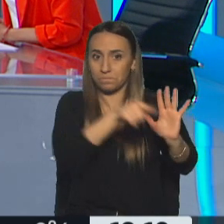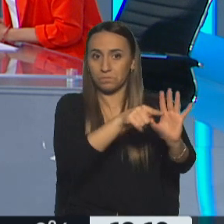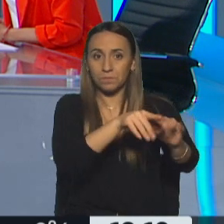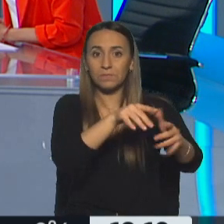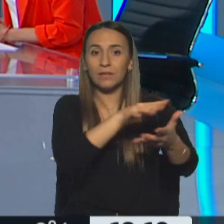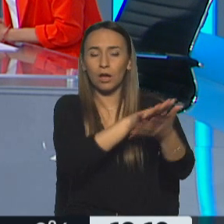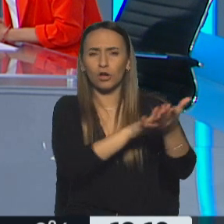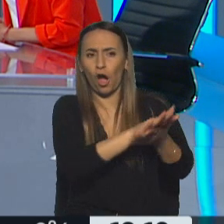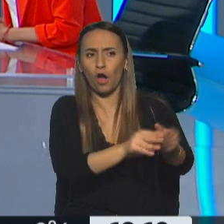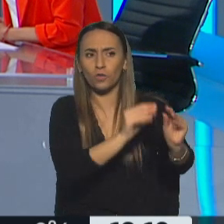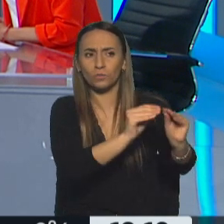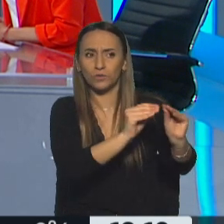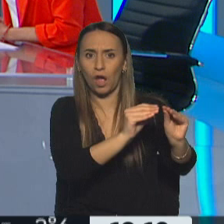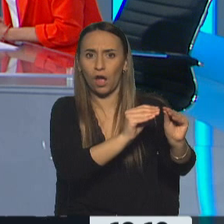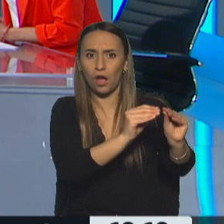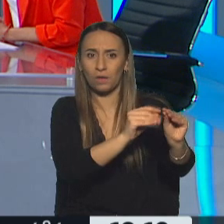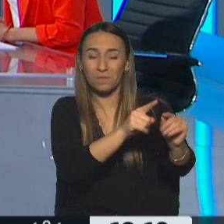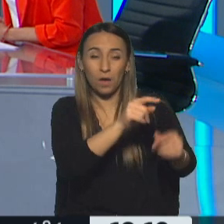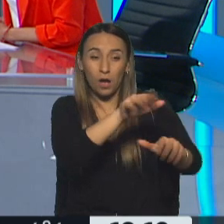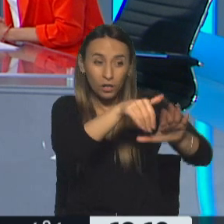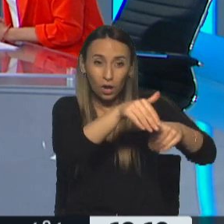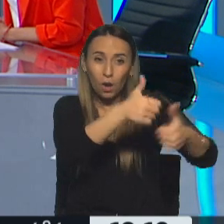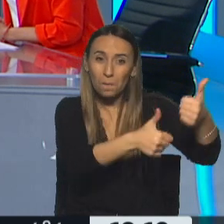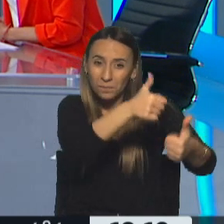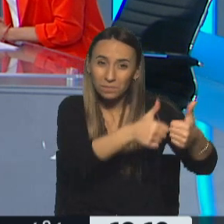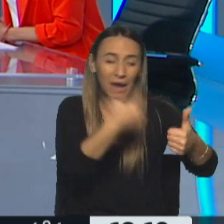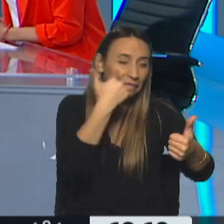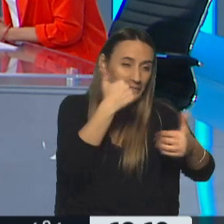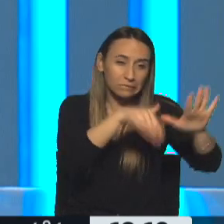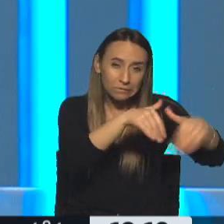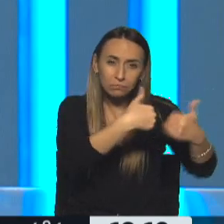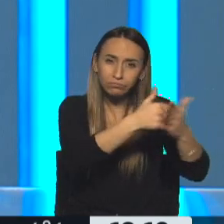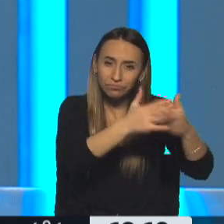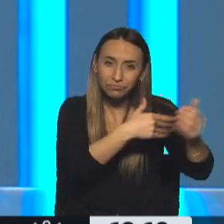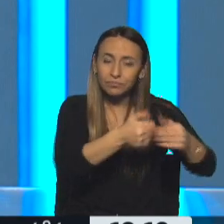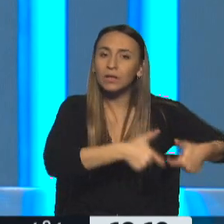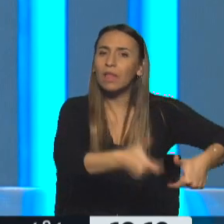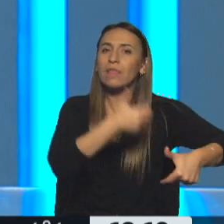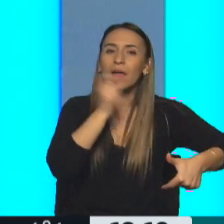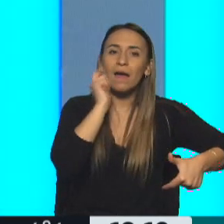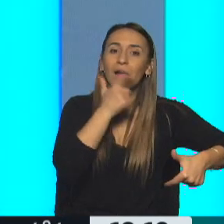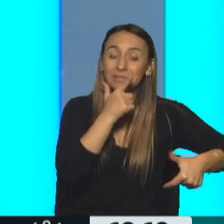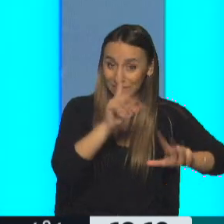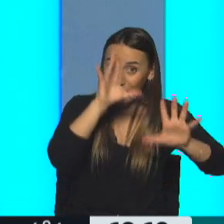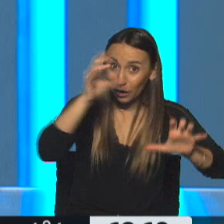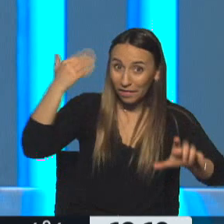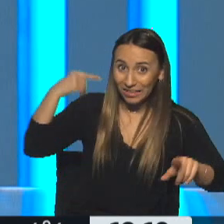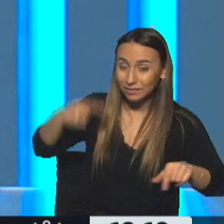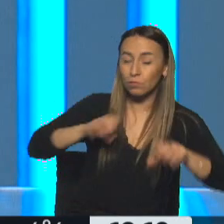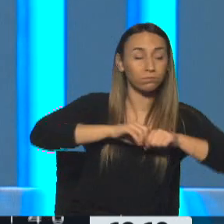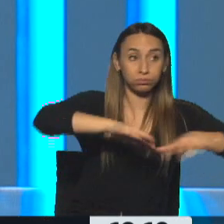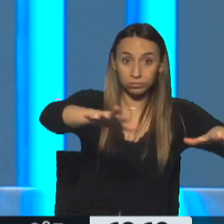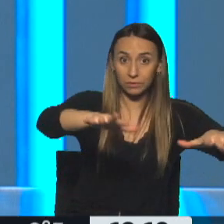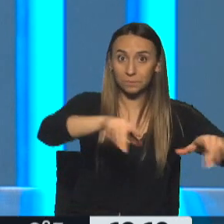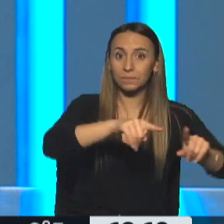hechos de corrupción relacionados con la licitación del gasoducto Néstor Kirchner. ¿Te acordás que en ese off the record que había trascendido